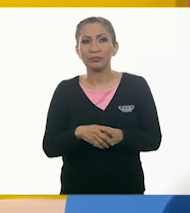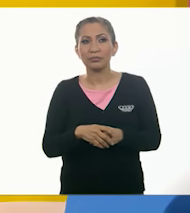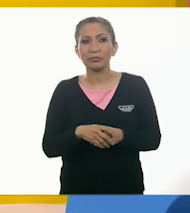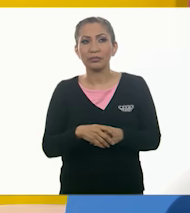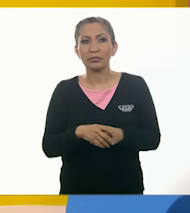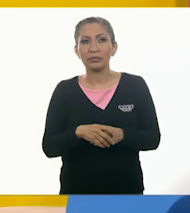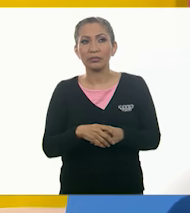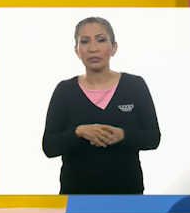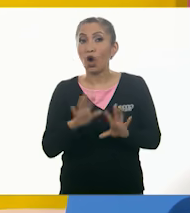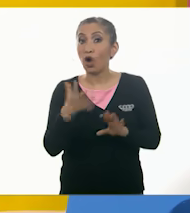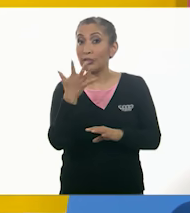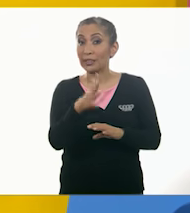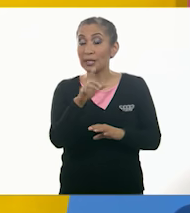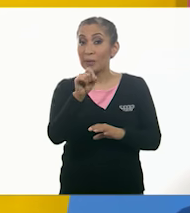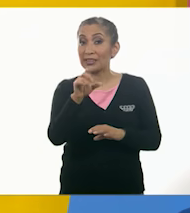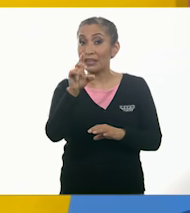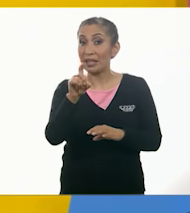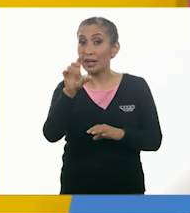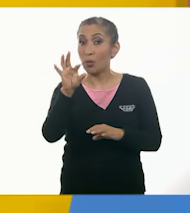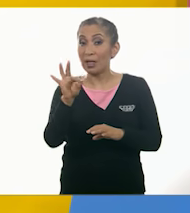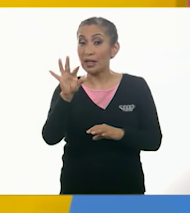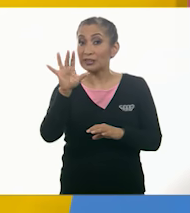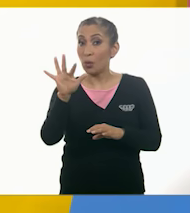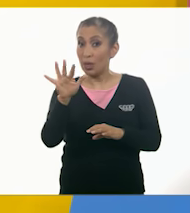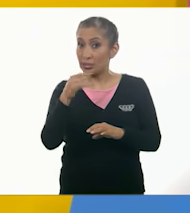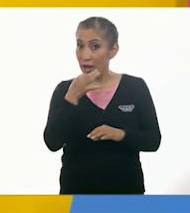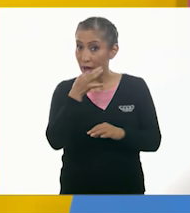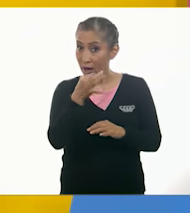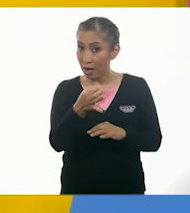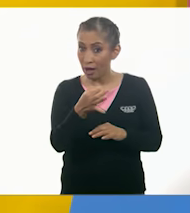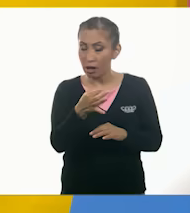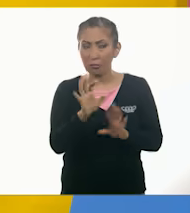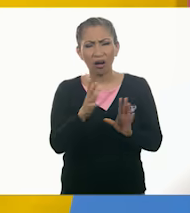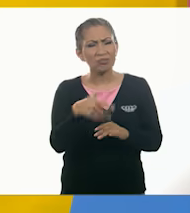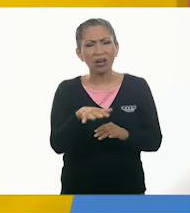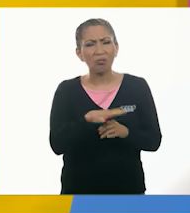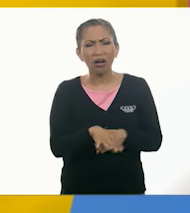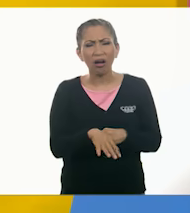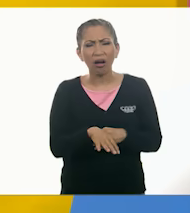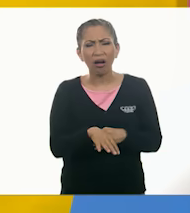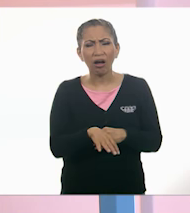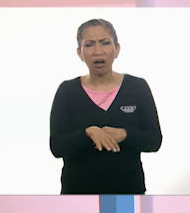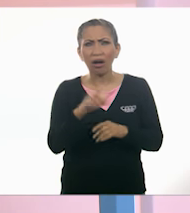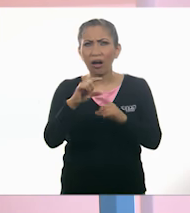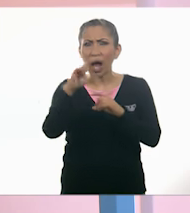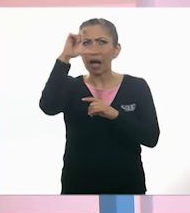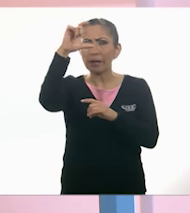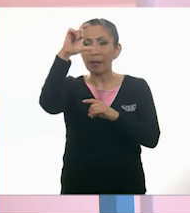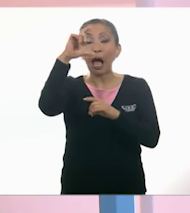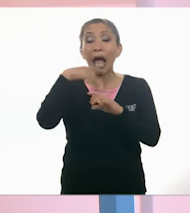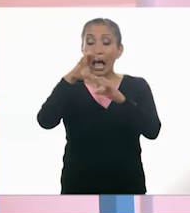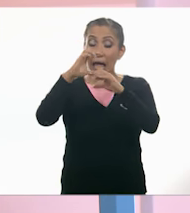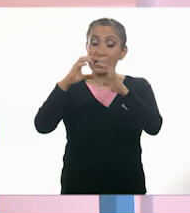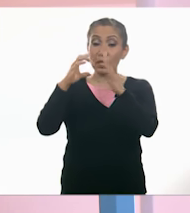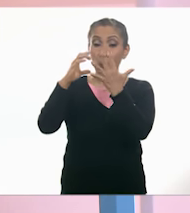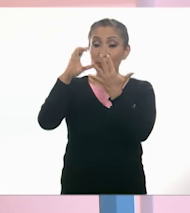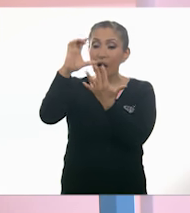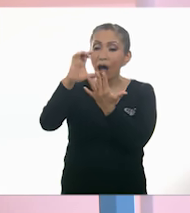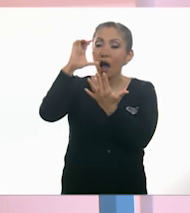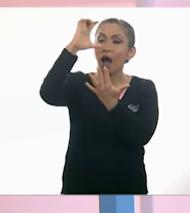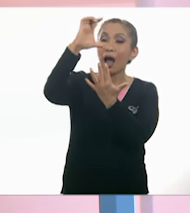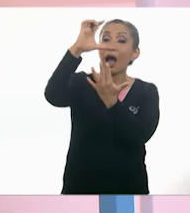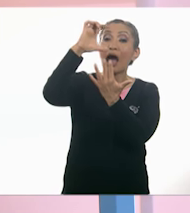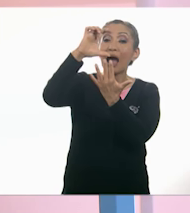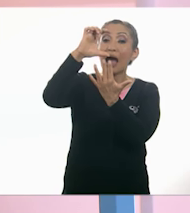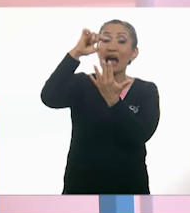Pero no, son 10, 20, 30, 40, 50. ¿Pero qué hay que buscar, maestra? ¿El número arriba o el número arriba, abajo? Arriba, el número de arriba. El número